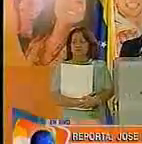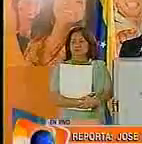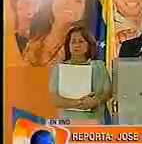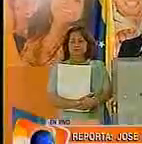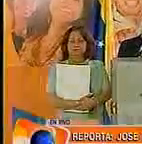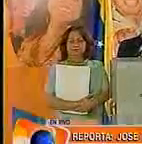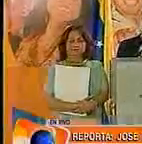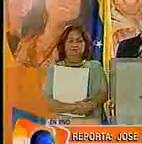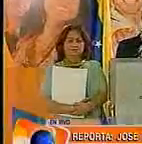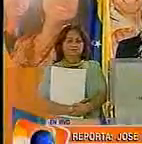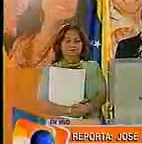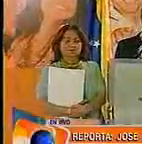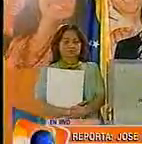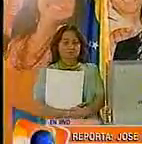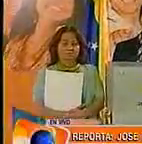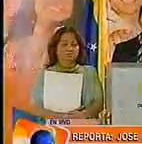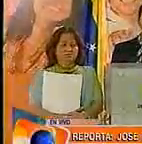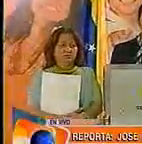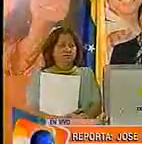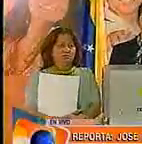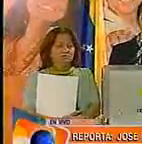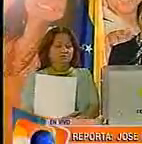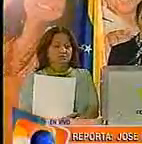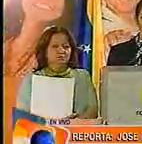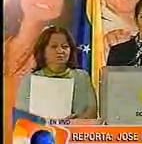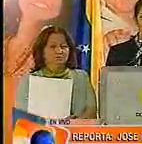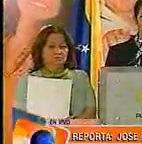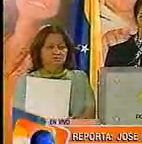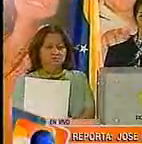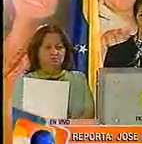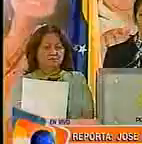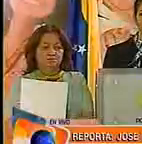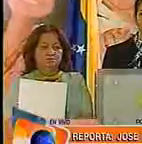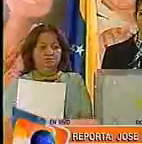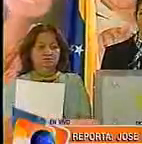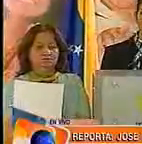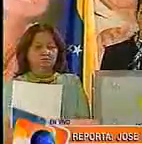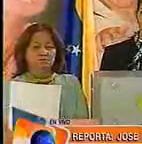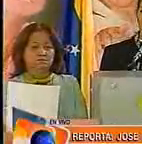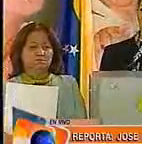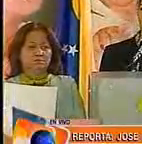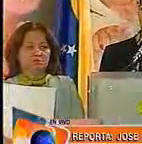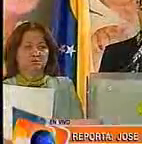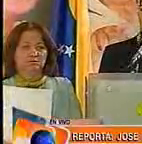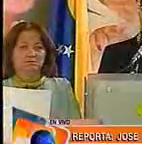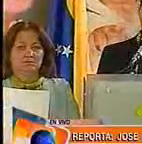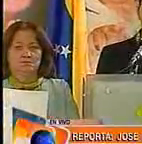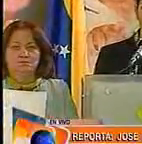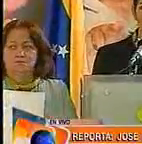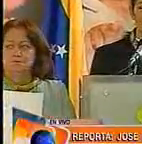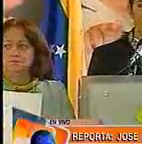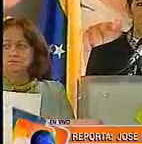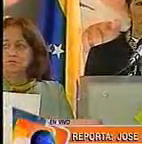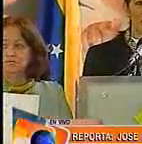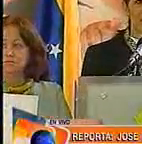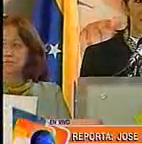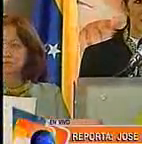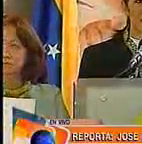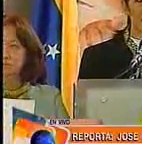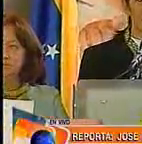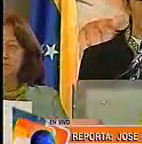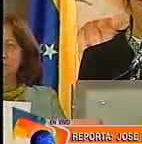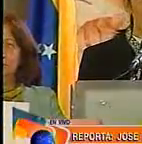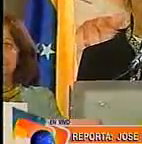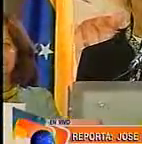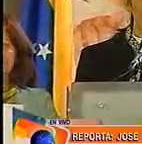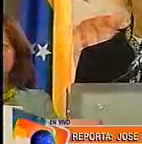Asamblea, Cilia Flores, quien ratificó que el motivo fue coordinar acciones para la organización del referéndum donde